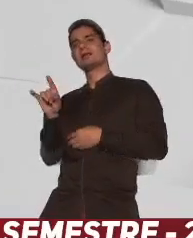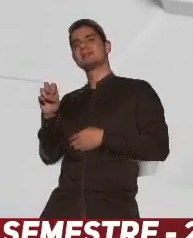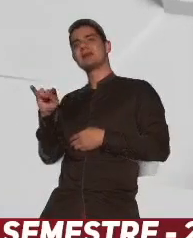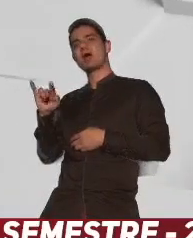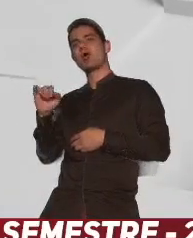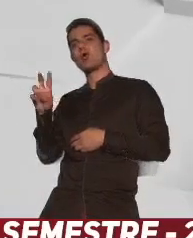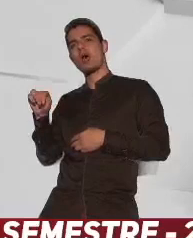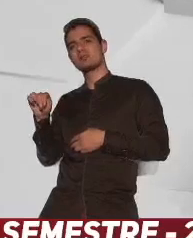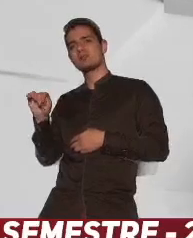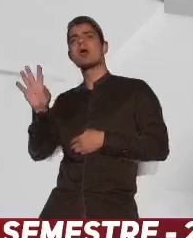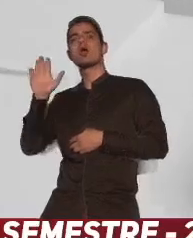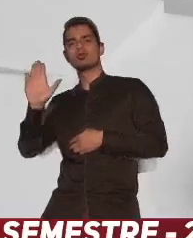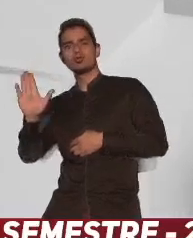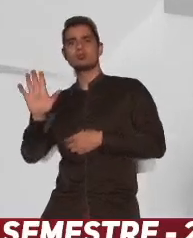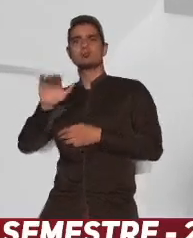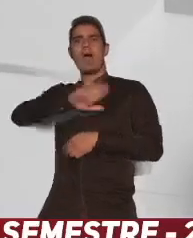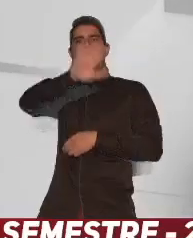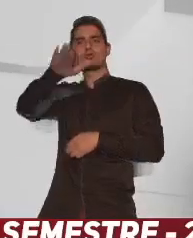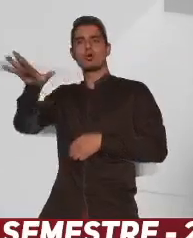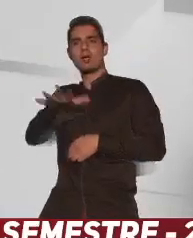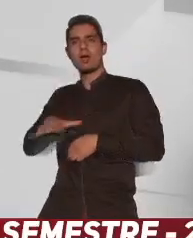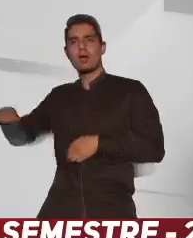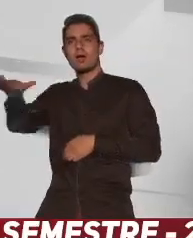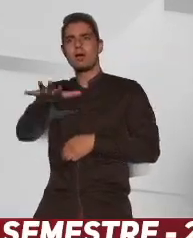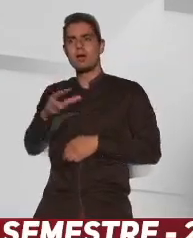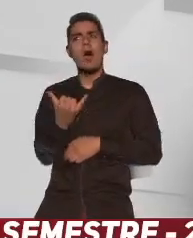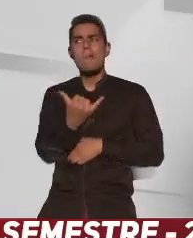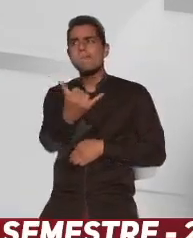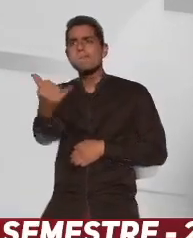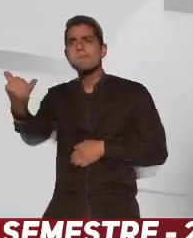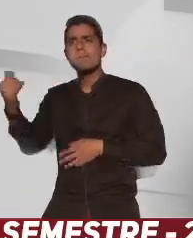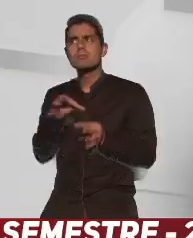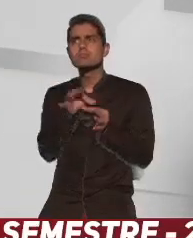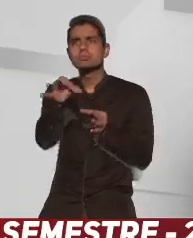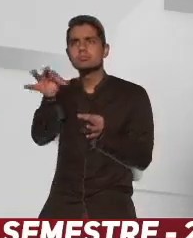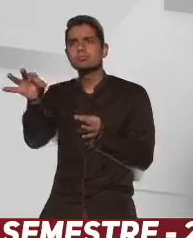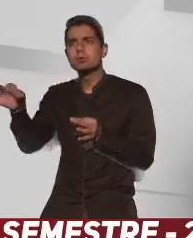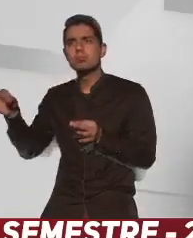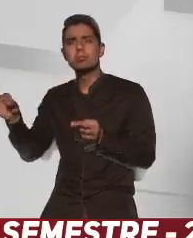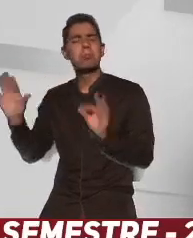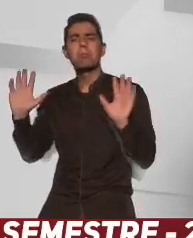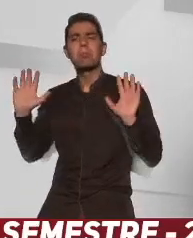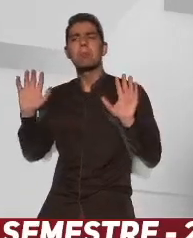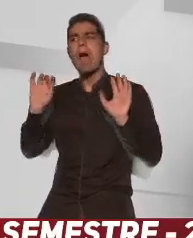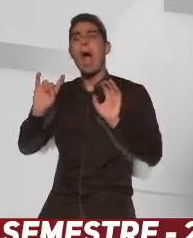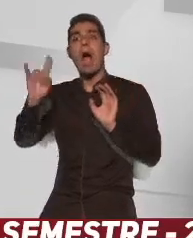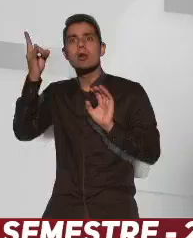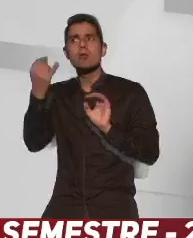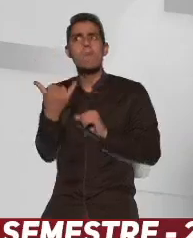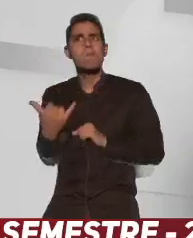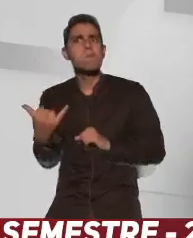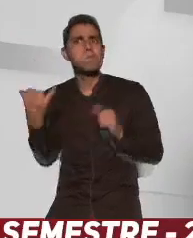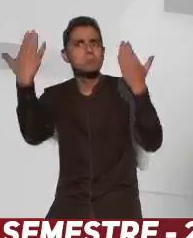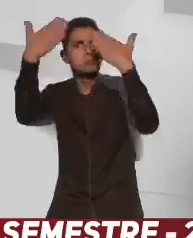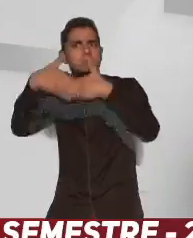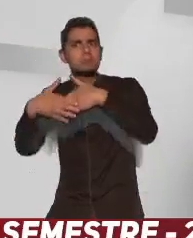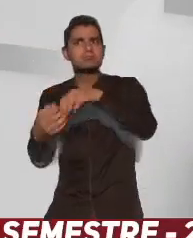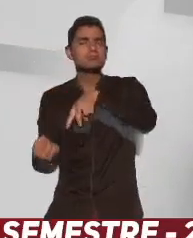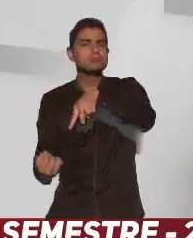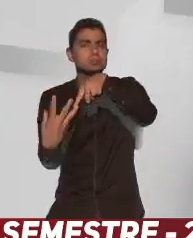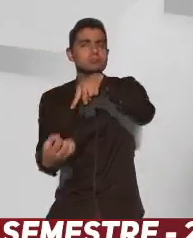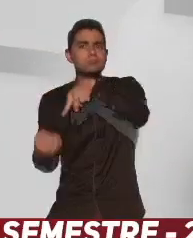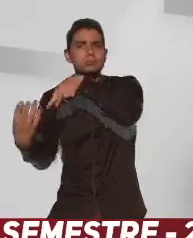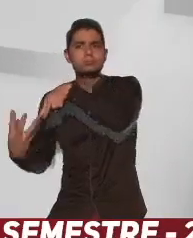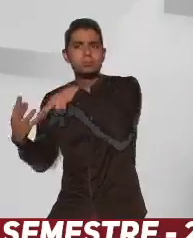como municipios libres de sospecha de contaminación por minas antipersona, beneficiando a 90.000 ciudadanos que